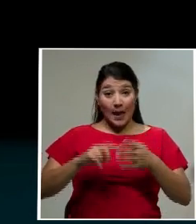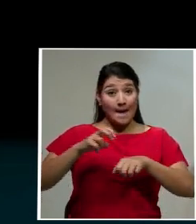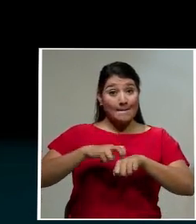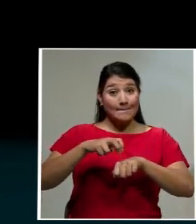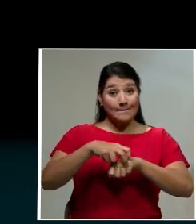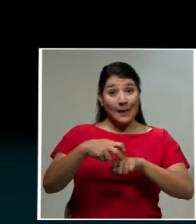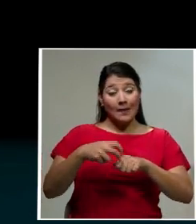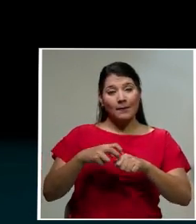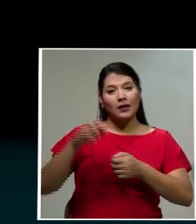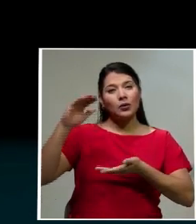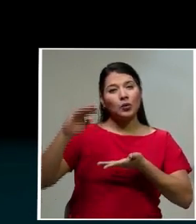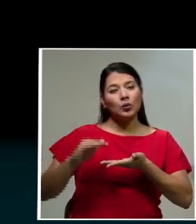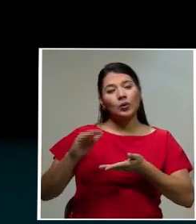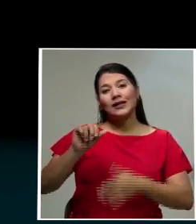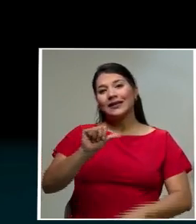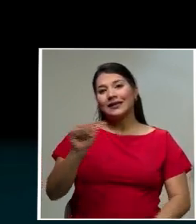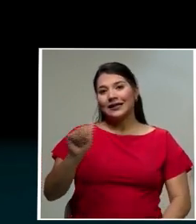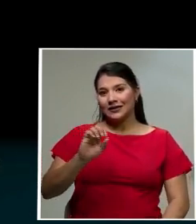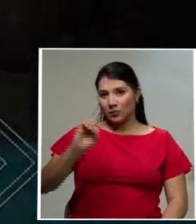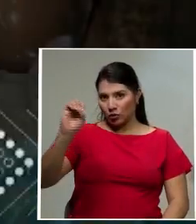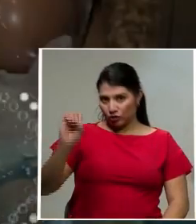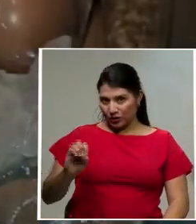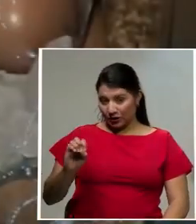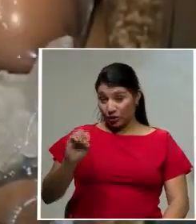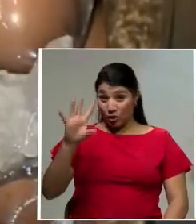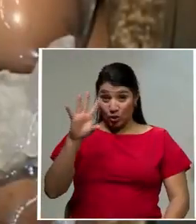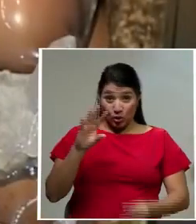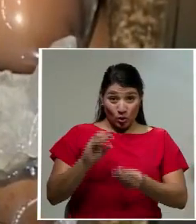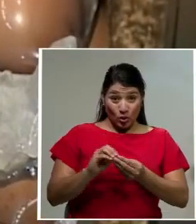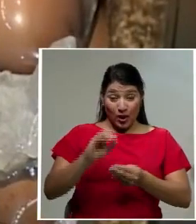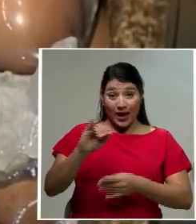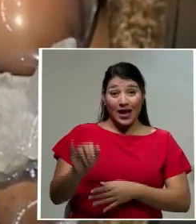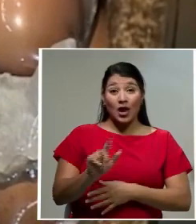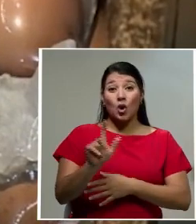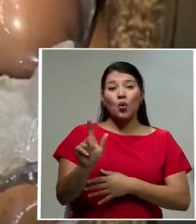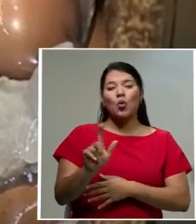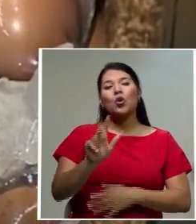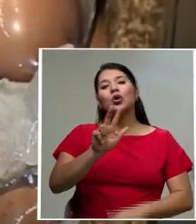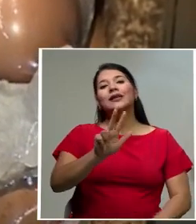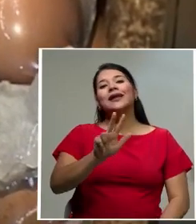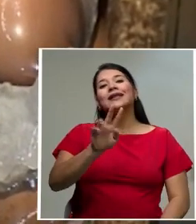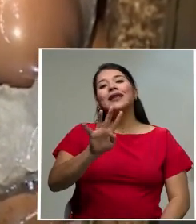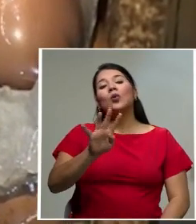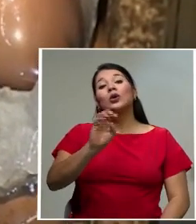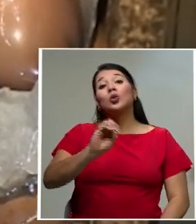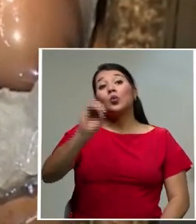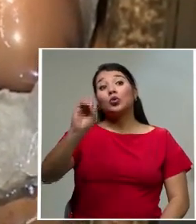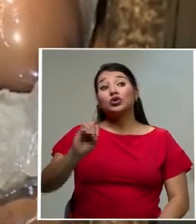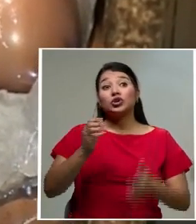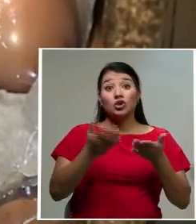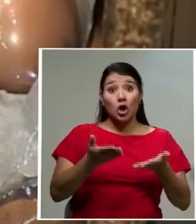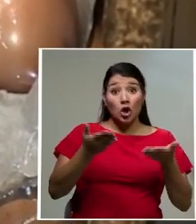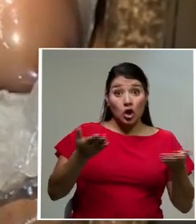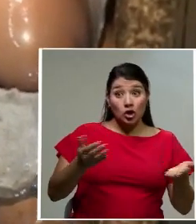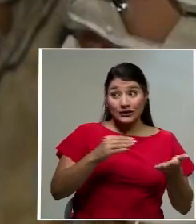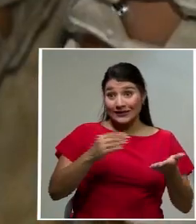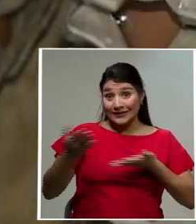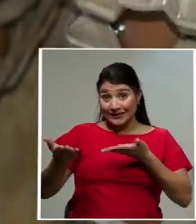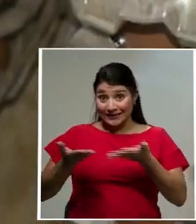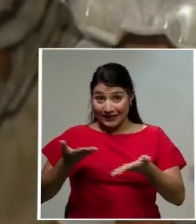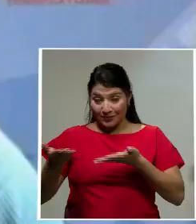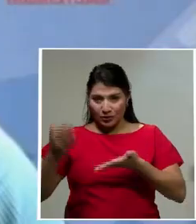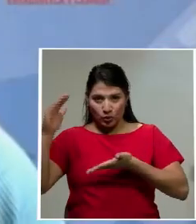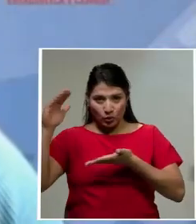con una reducción del 10%. En total, en julio, un 34% de los bienes y servicios disminuyeron